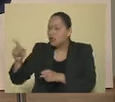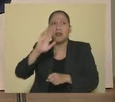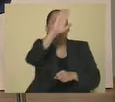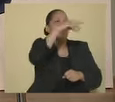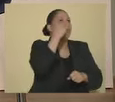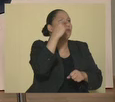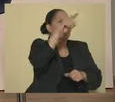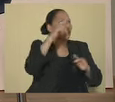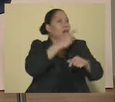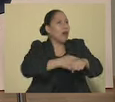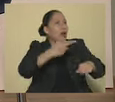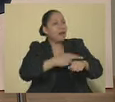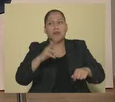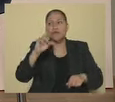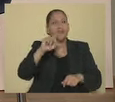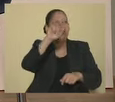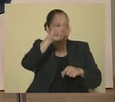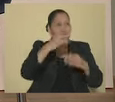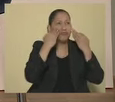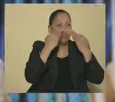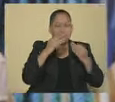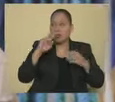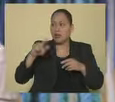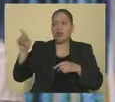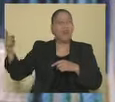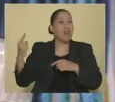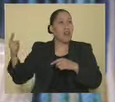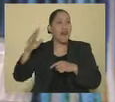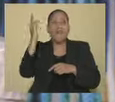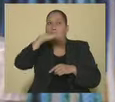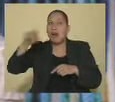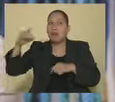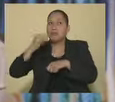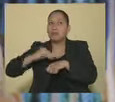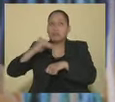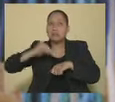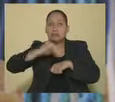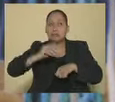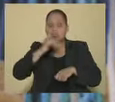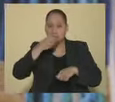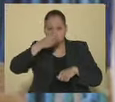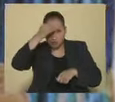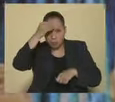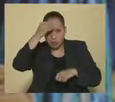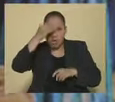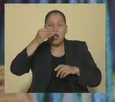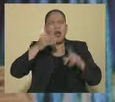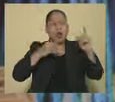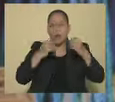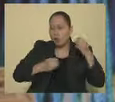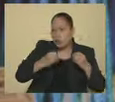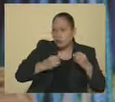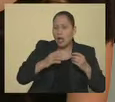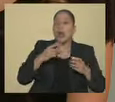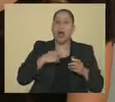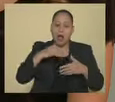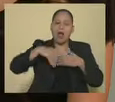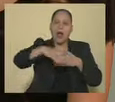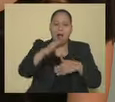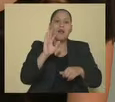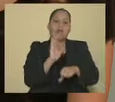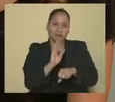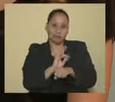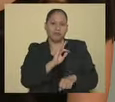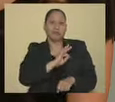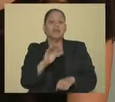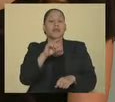autoridad correspondiente y acredito que soy víctima de una falsedad, entonces va a haber un resultado. Las